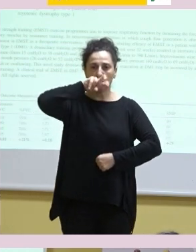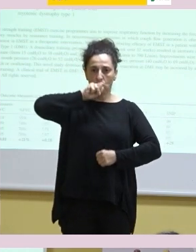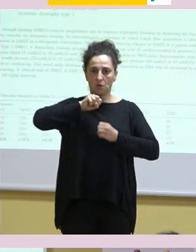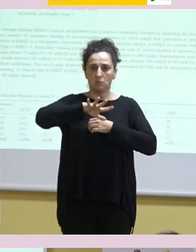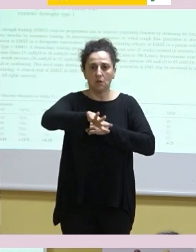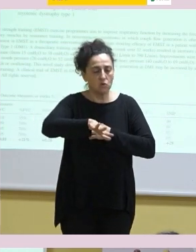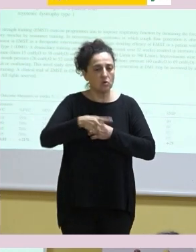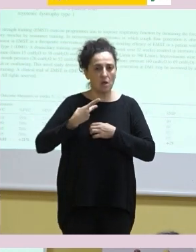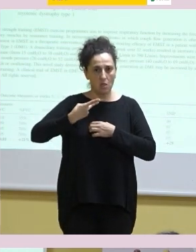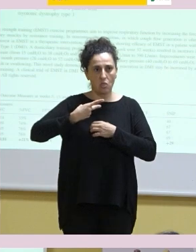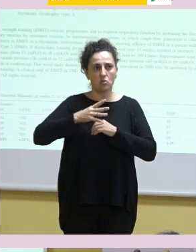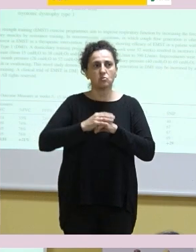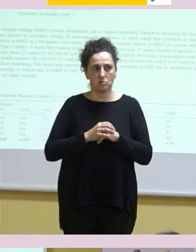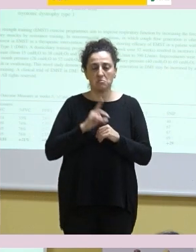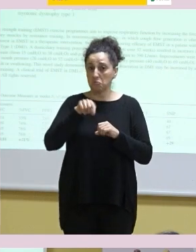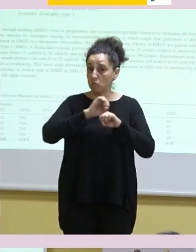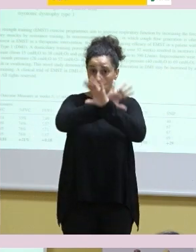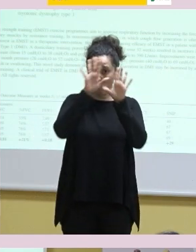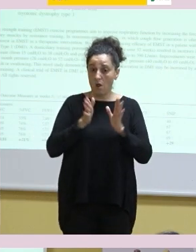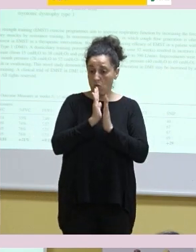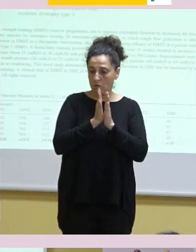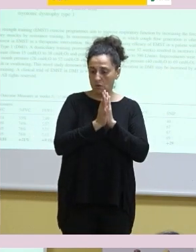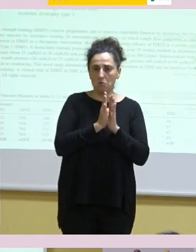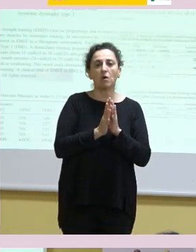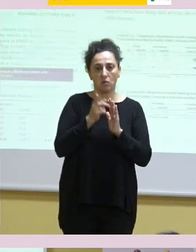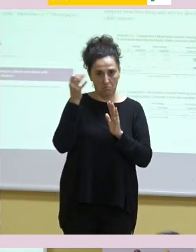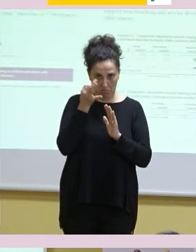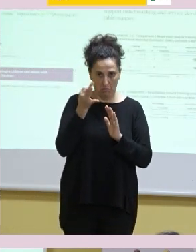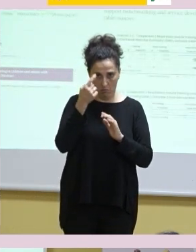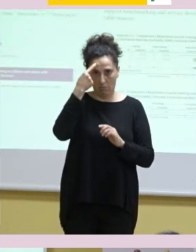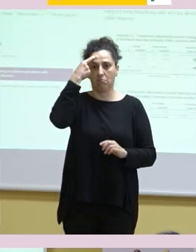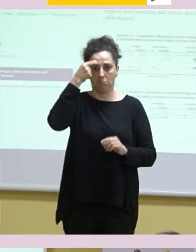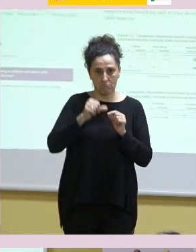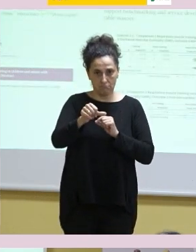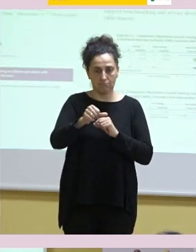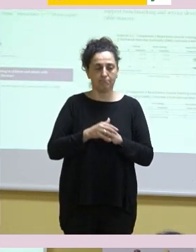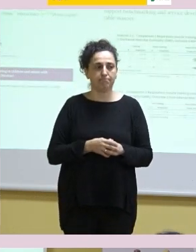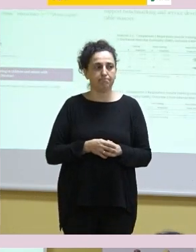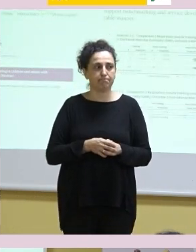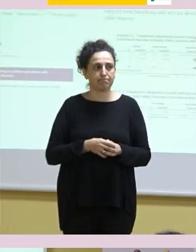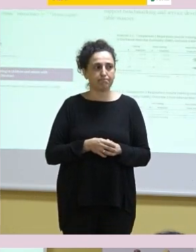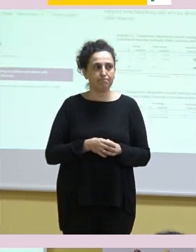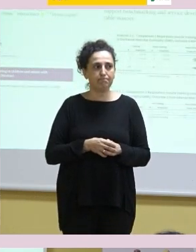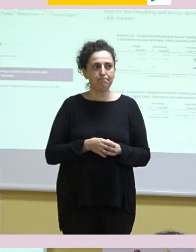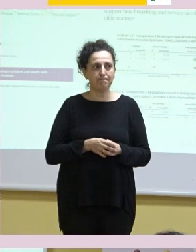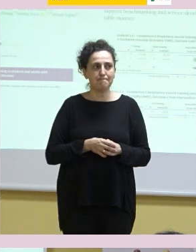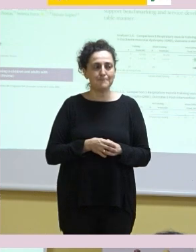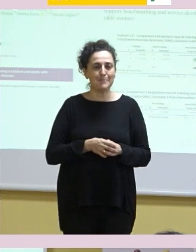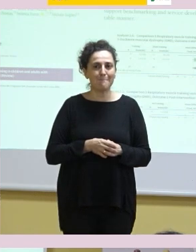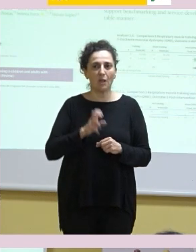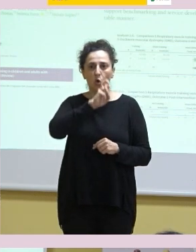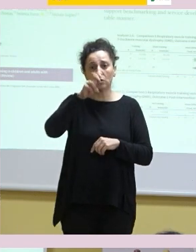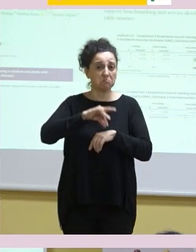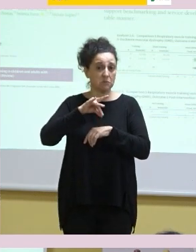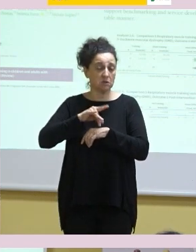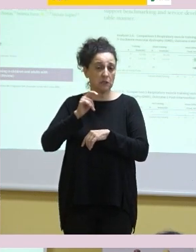expiratoria. Por lo tanto, también evidentemente una intervención a tener en cuenta. En otras patologías también poco frecuentes,